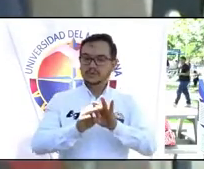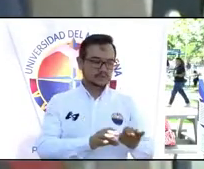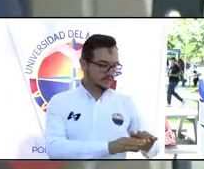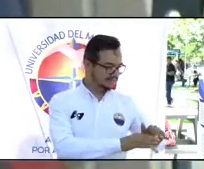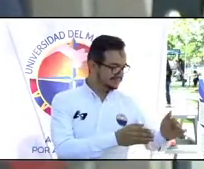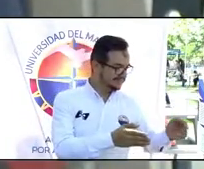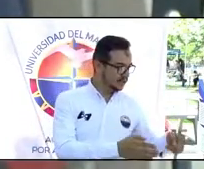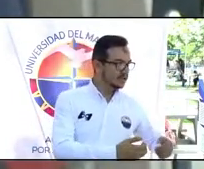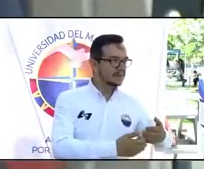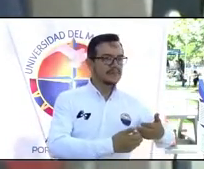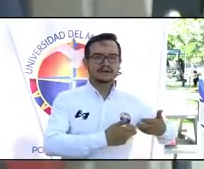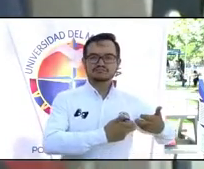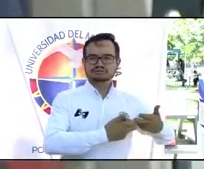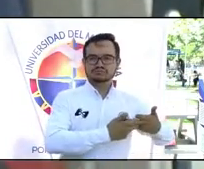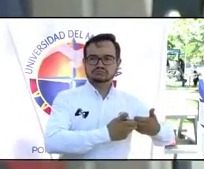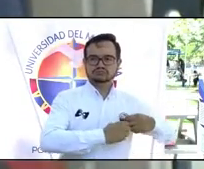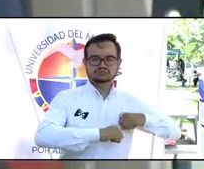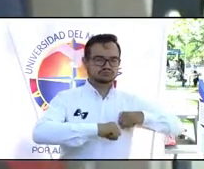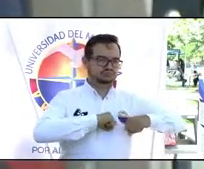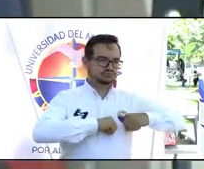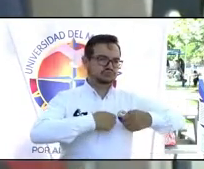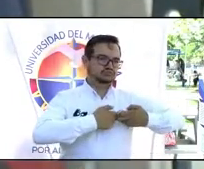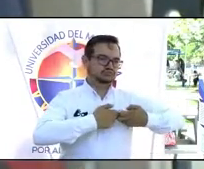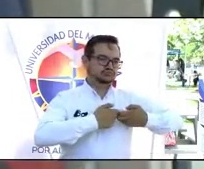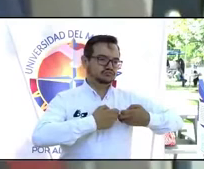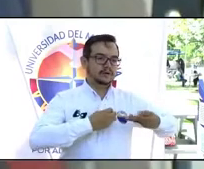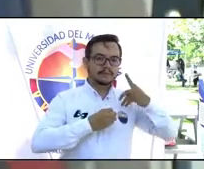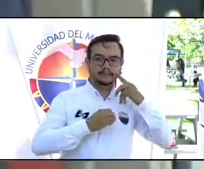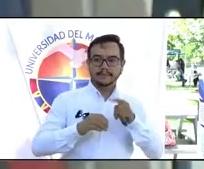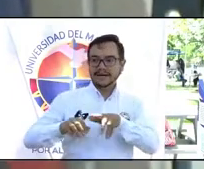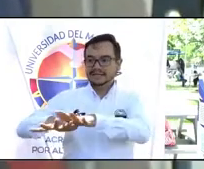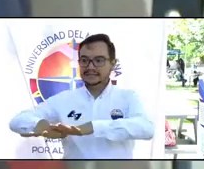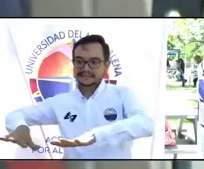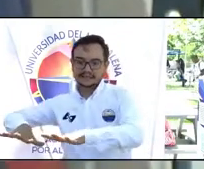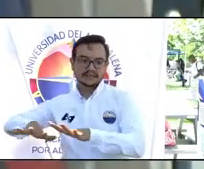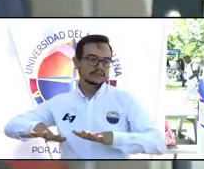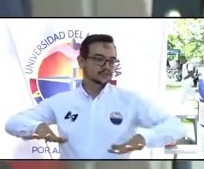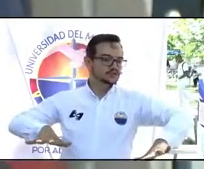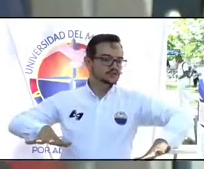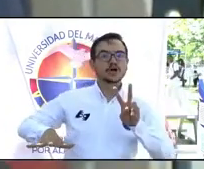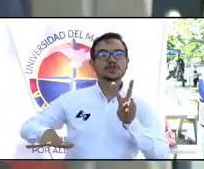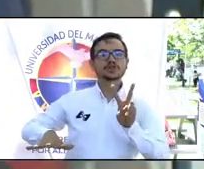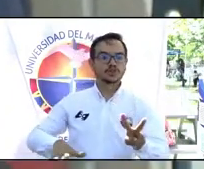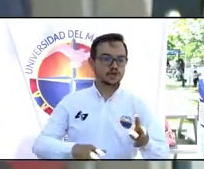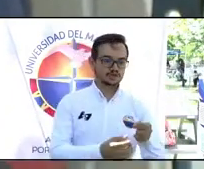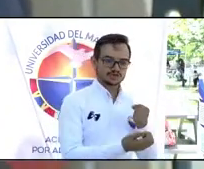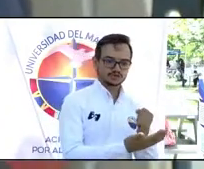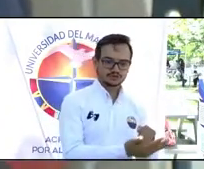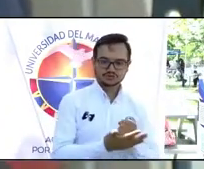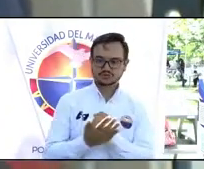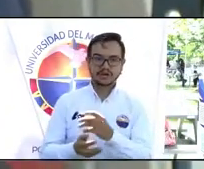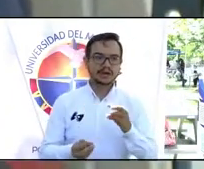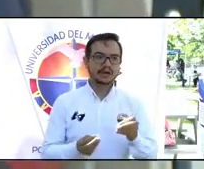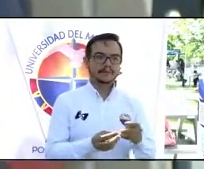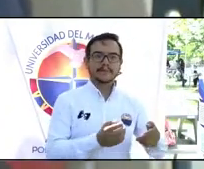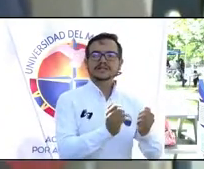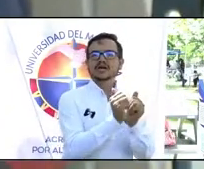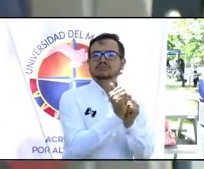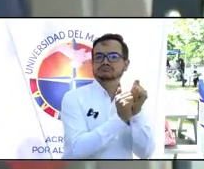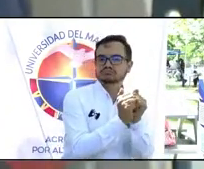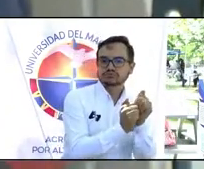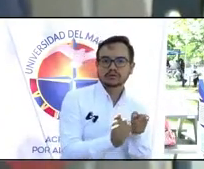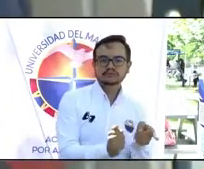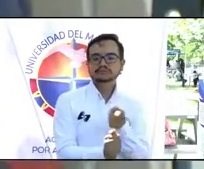con capacidad suficiente para energizar dos clínicas odontológicas y los equipos que allí funcionan, lo que